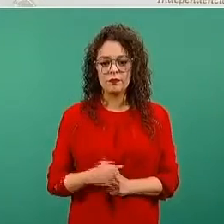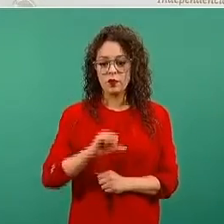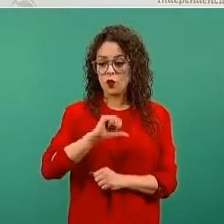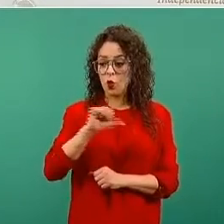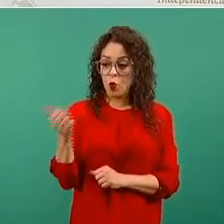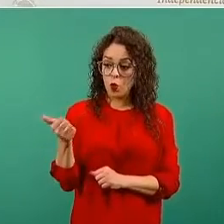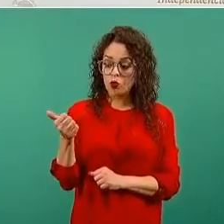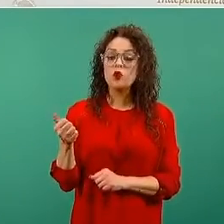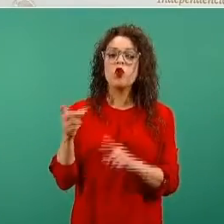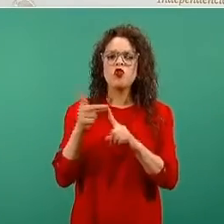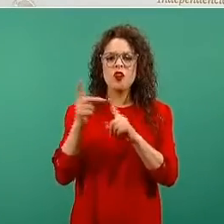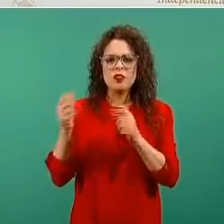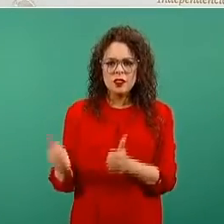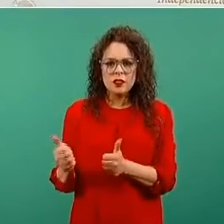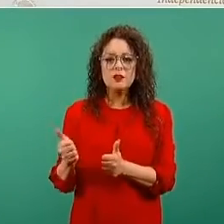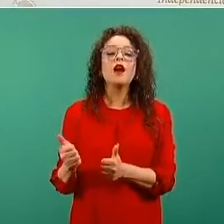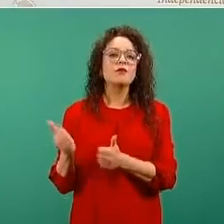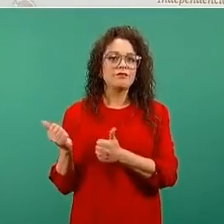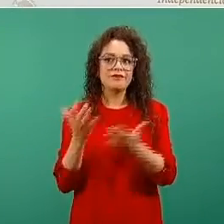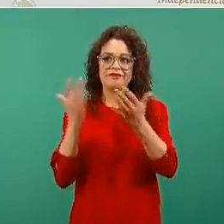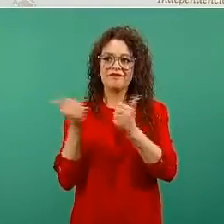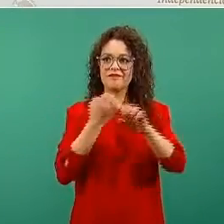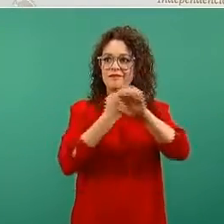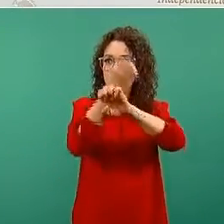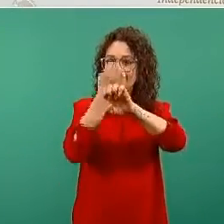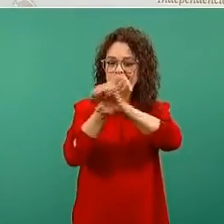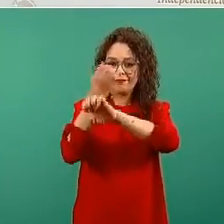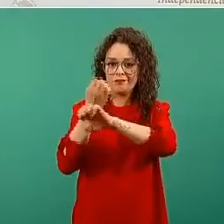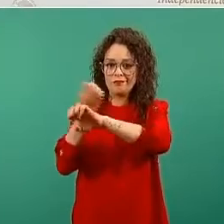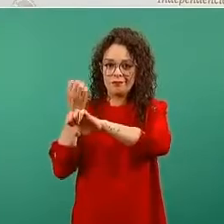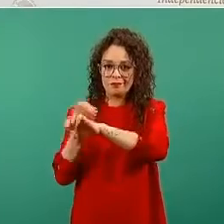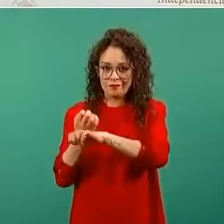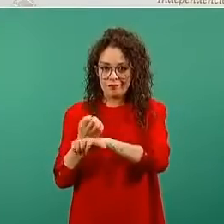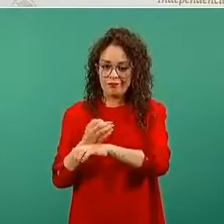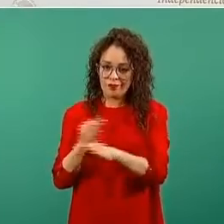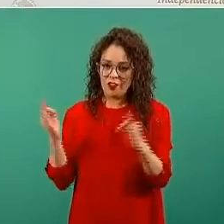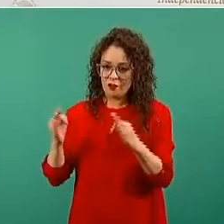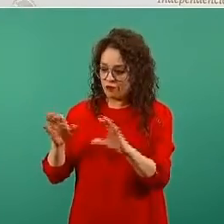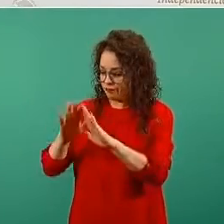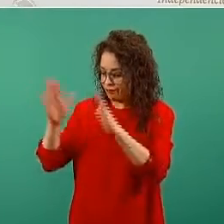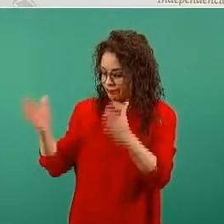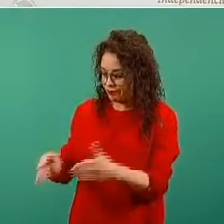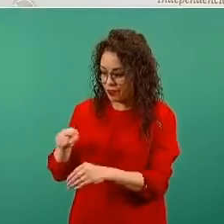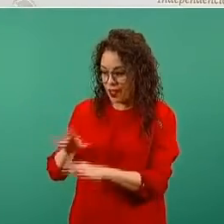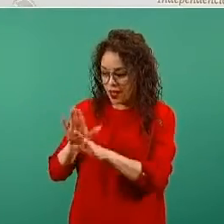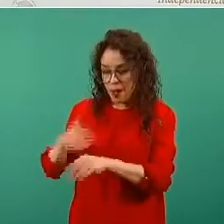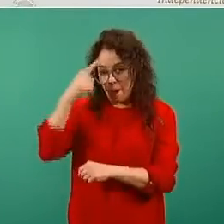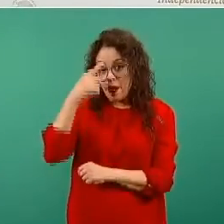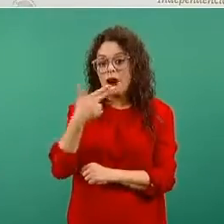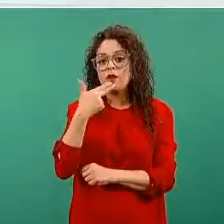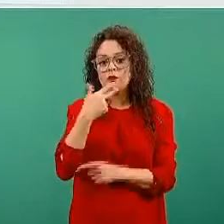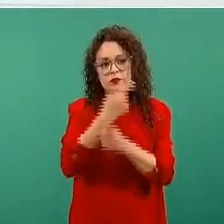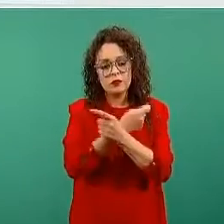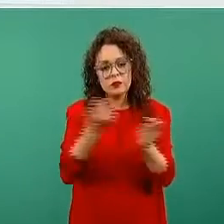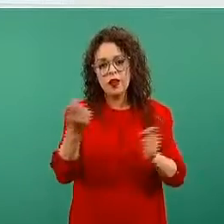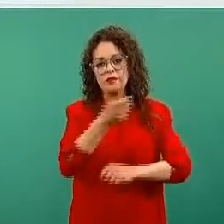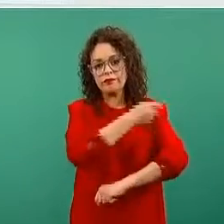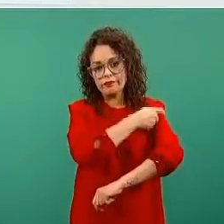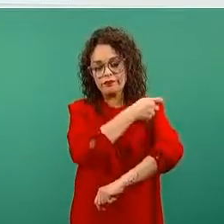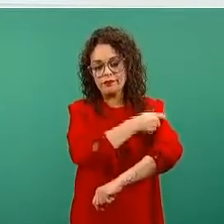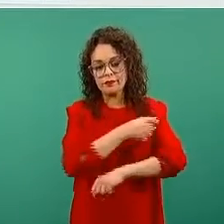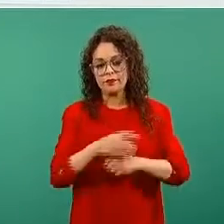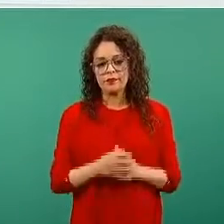las entidades federativas, en los ultracongeladores, en los puestos de vacunación y se está utilizando. Por supuesto, excepto